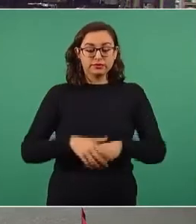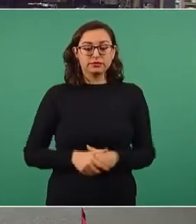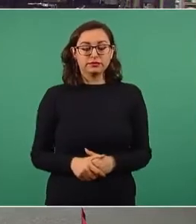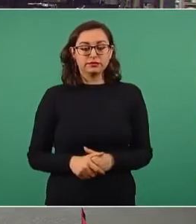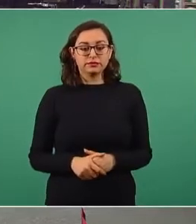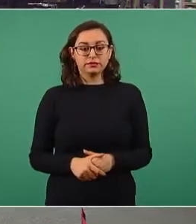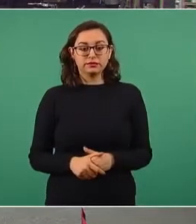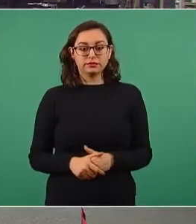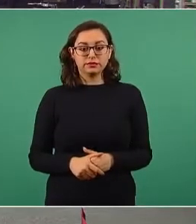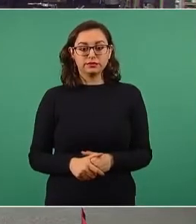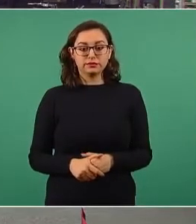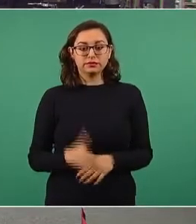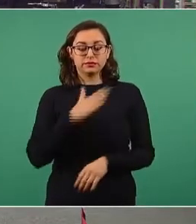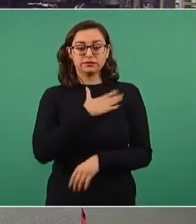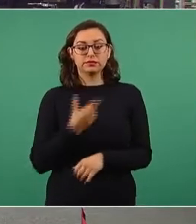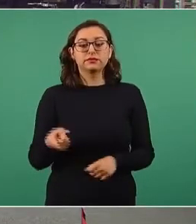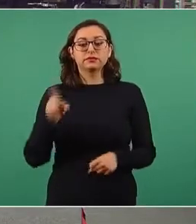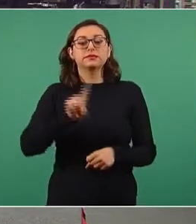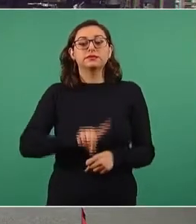tú, por favor.